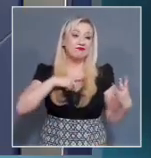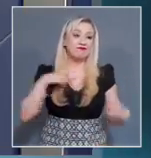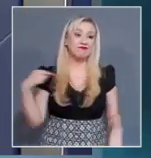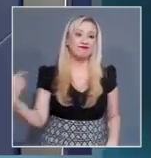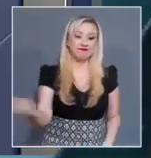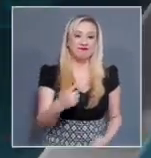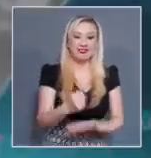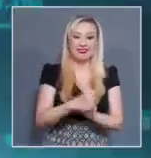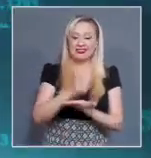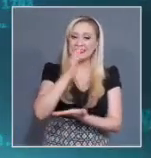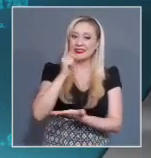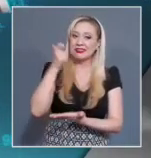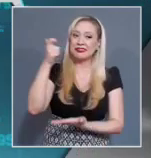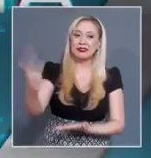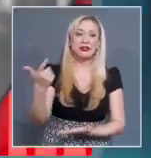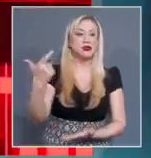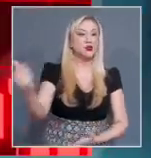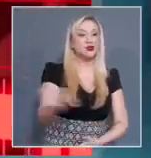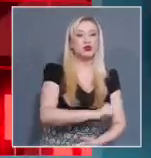elevada inflación.